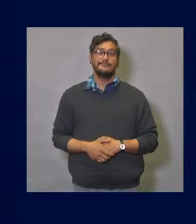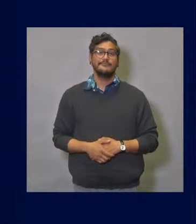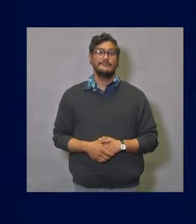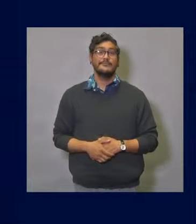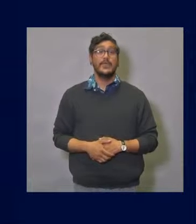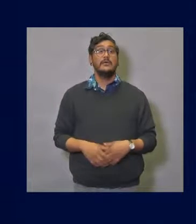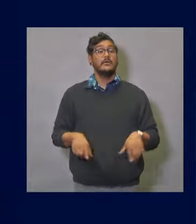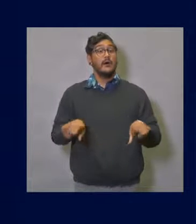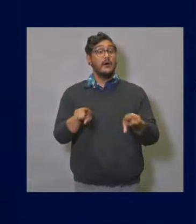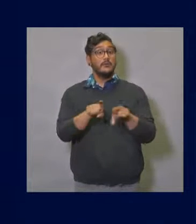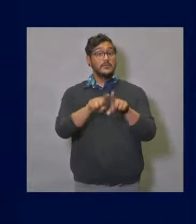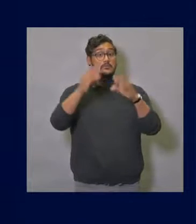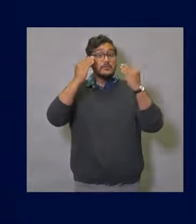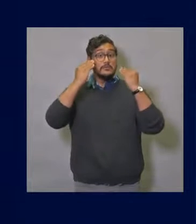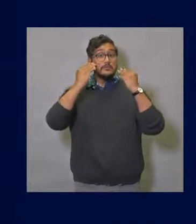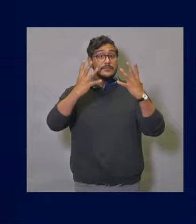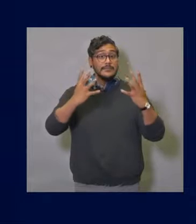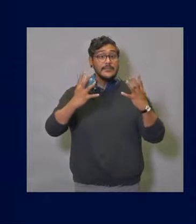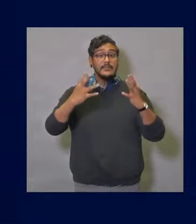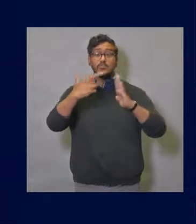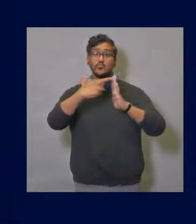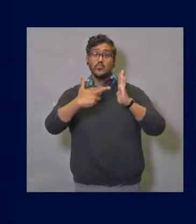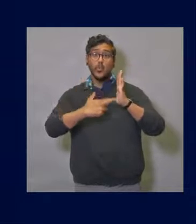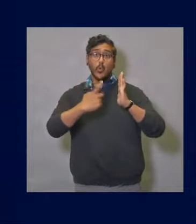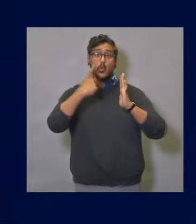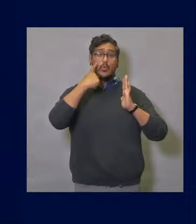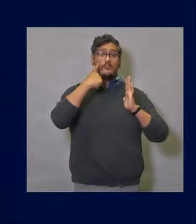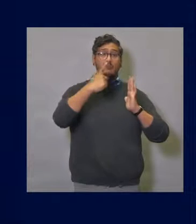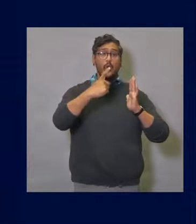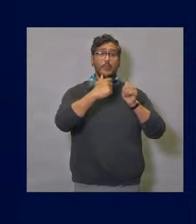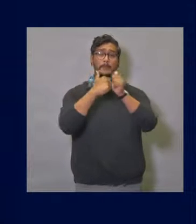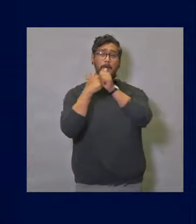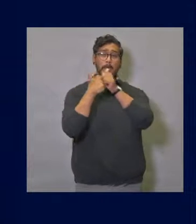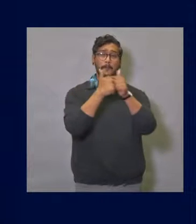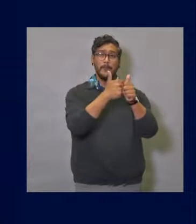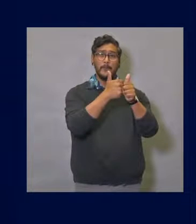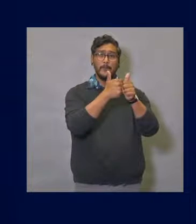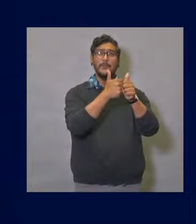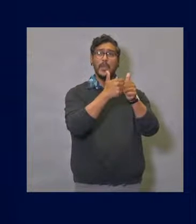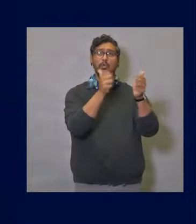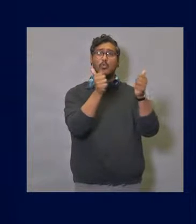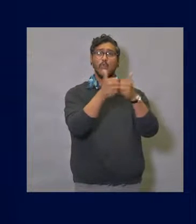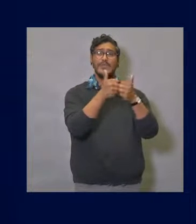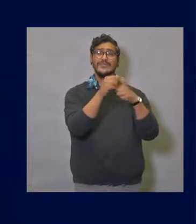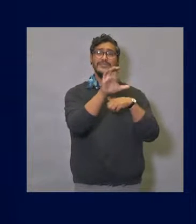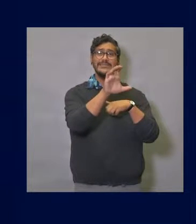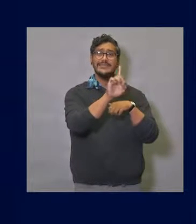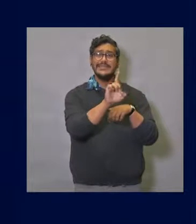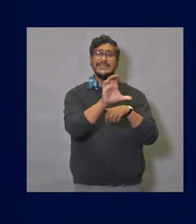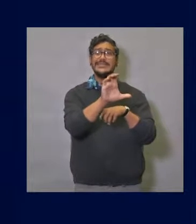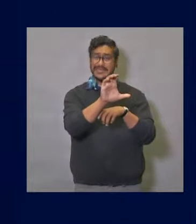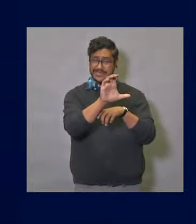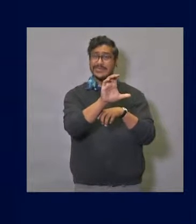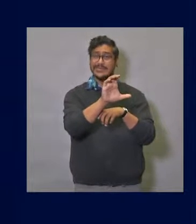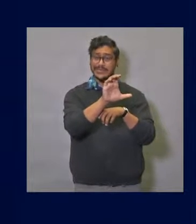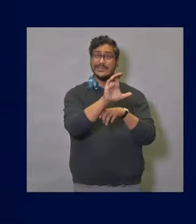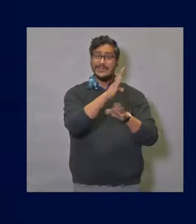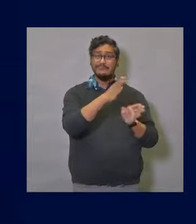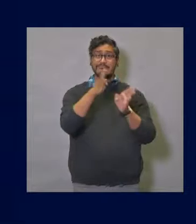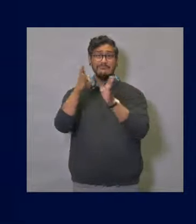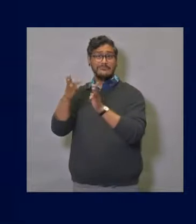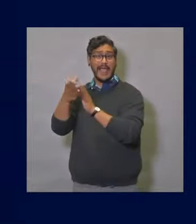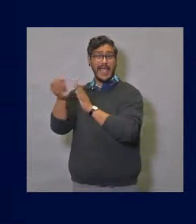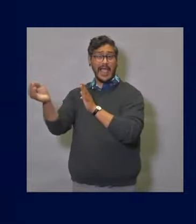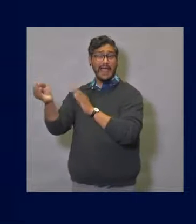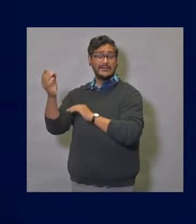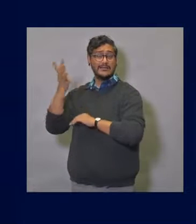También estamos actualizando nuestros protocolos para alinearlos con los Centros para el Control y la Prevención de Enfermedades y el